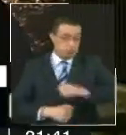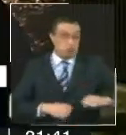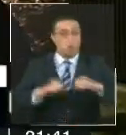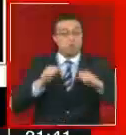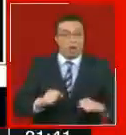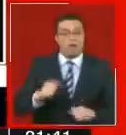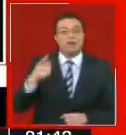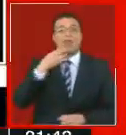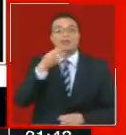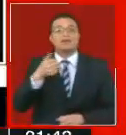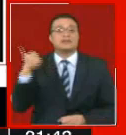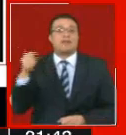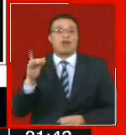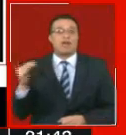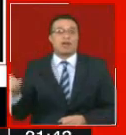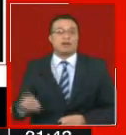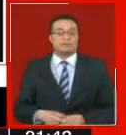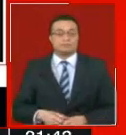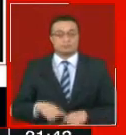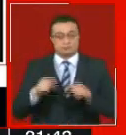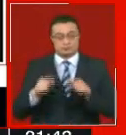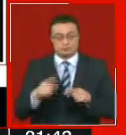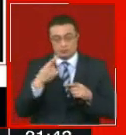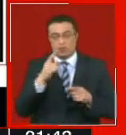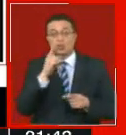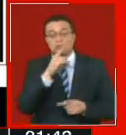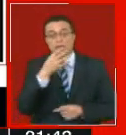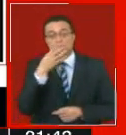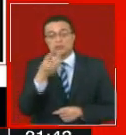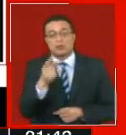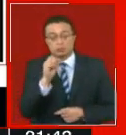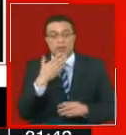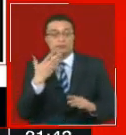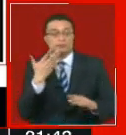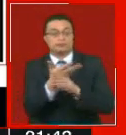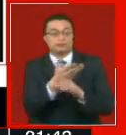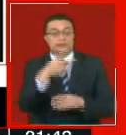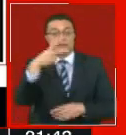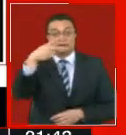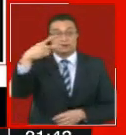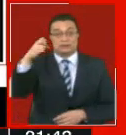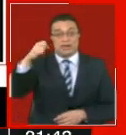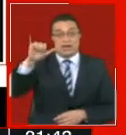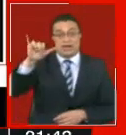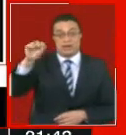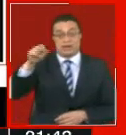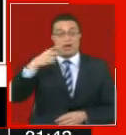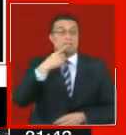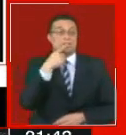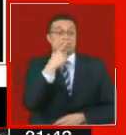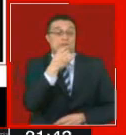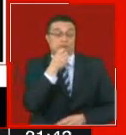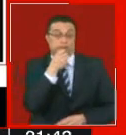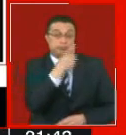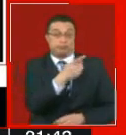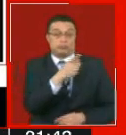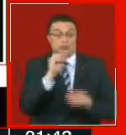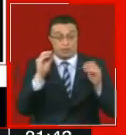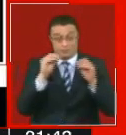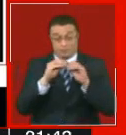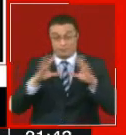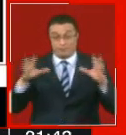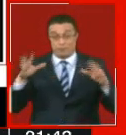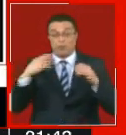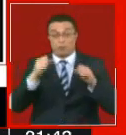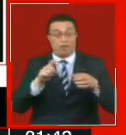hacia chile para cerrar el hecho de presentar una demanda ante la Corte Internacional de Justicia despeja toda posibilidad de